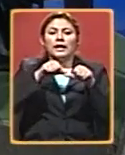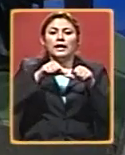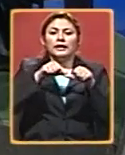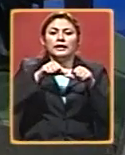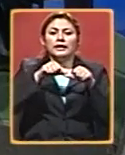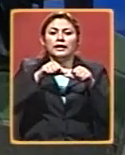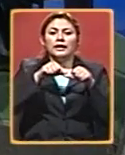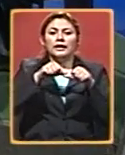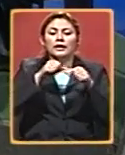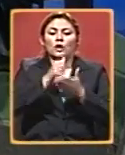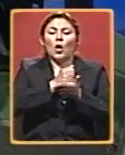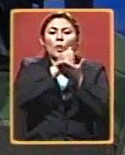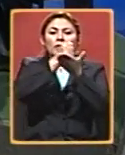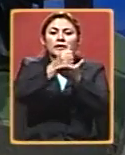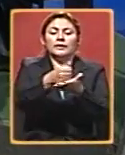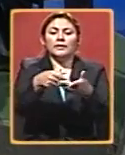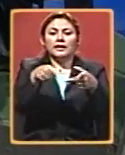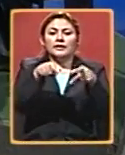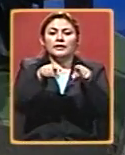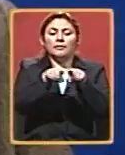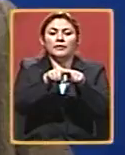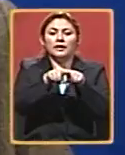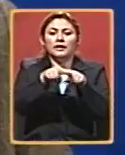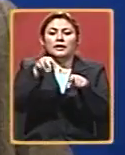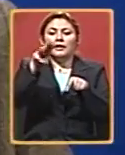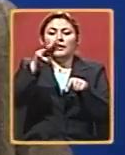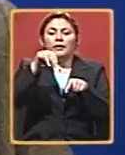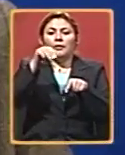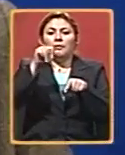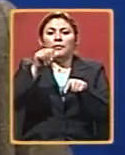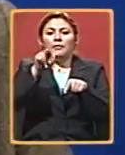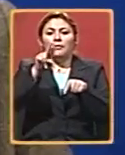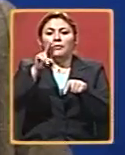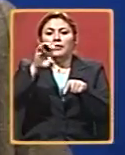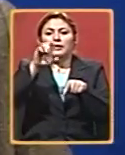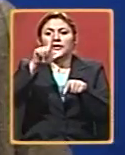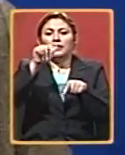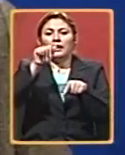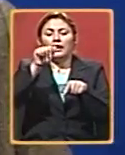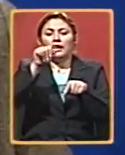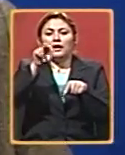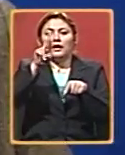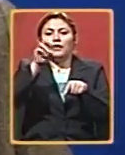Tenemos con nosotros a Marcela Román, quien